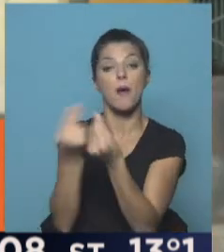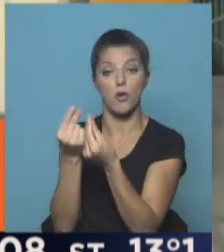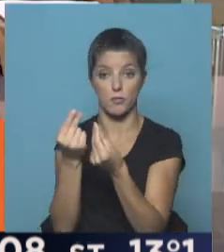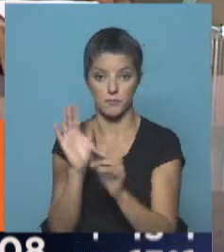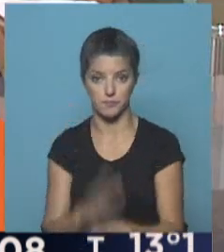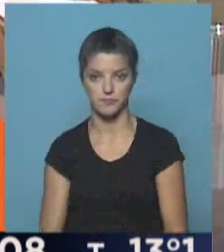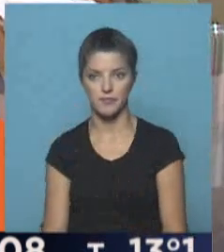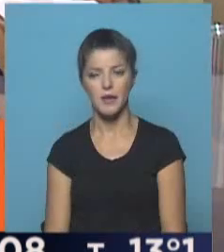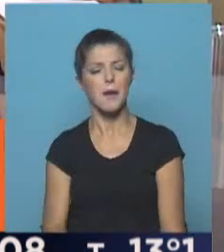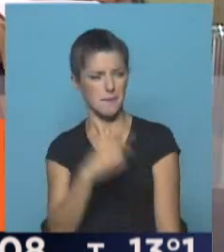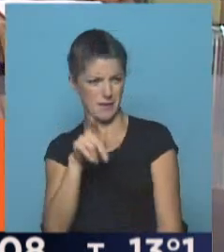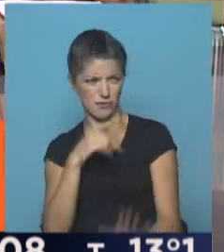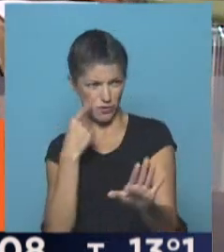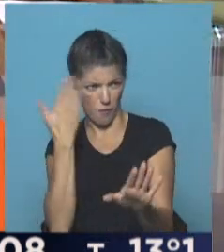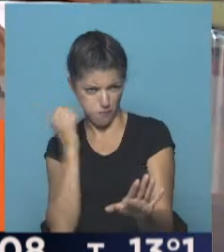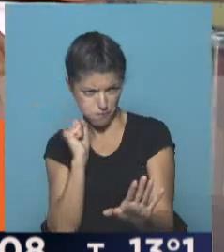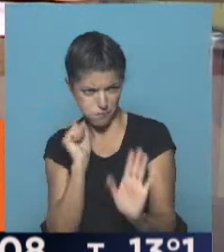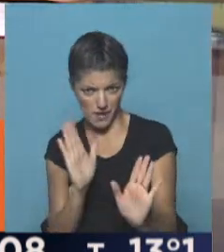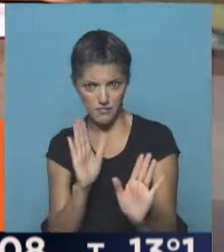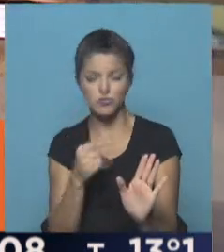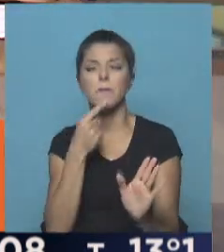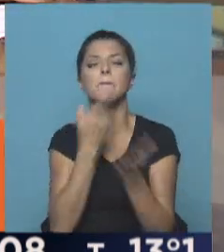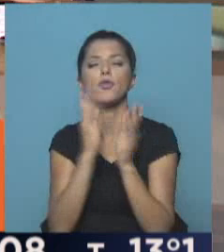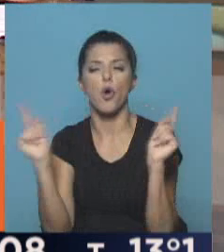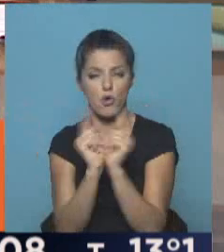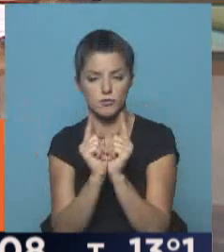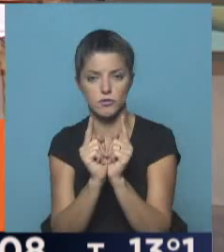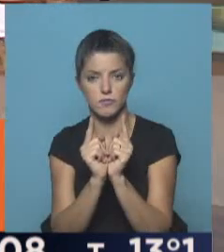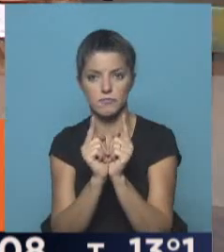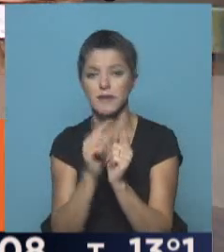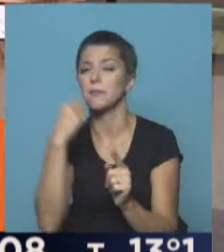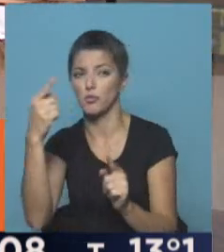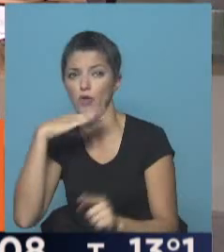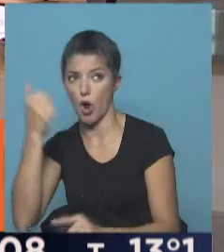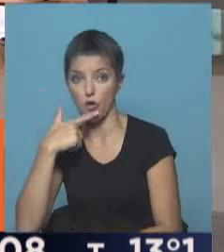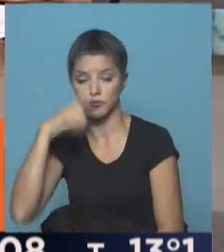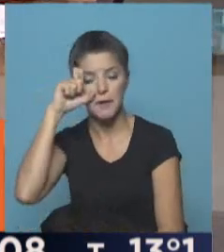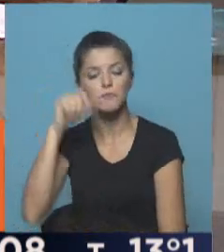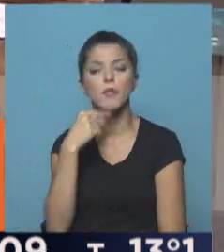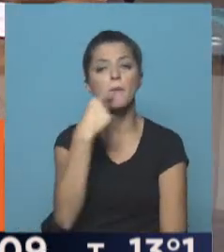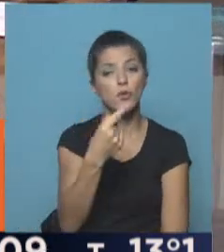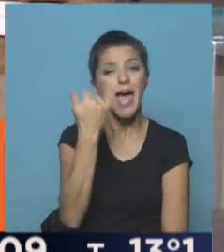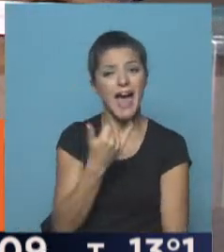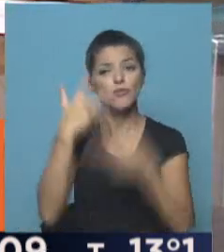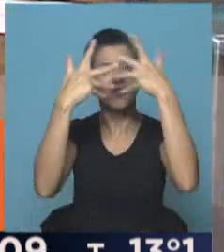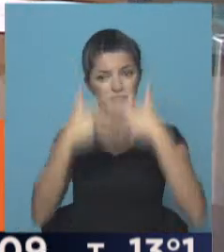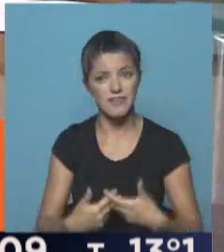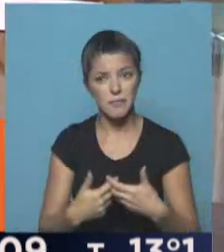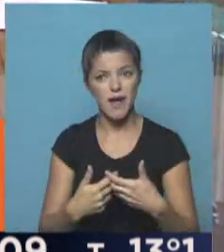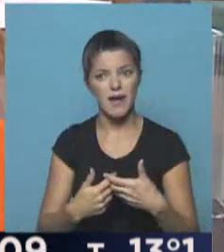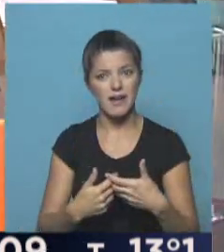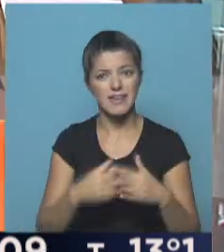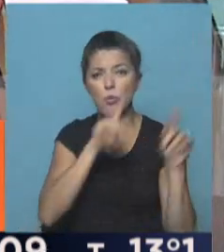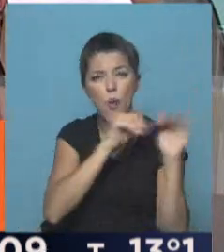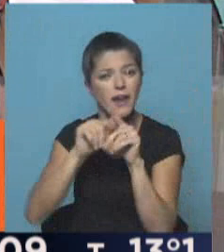Ahora, esto ya existía antes, y te pido cortito, porque así pasamos ya a José. No. La pregunta es, ¿existe un sistema semejante en algún otro lugar del